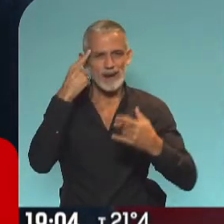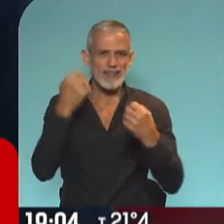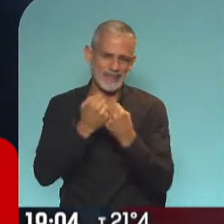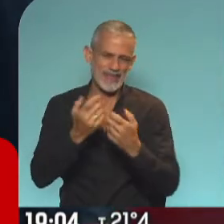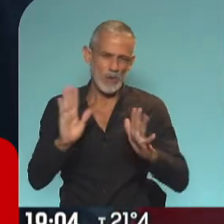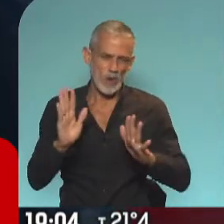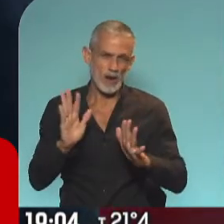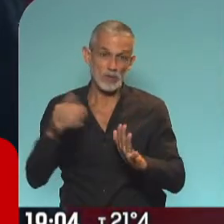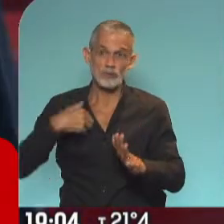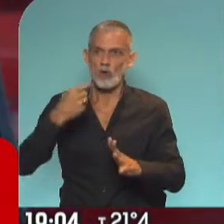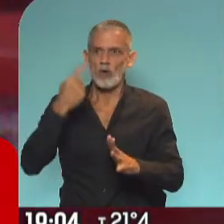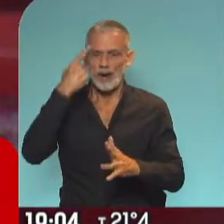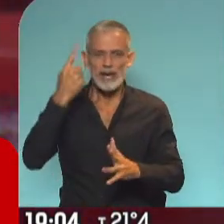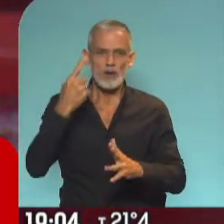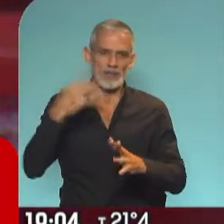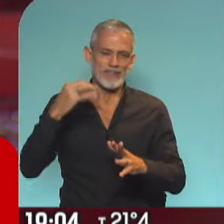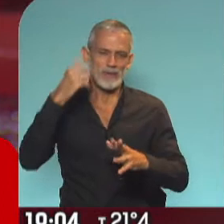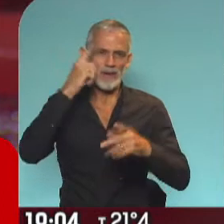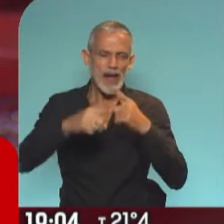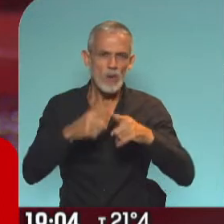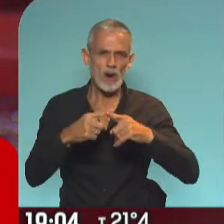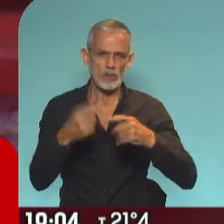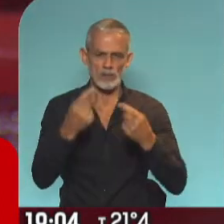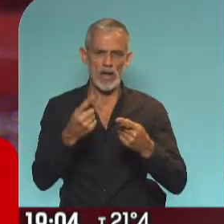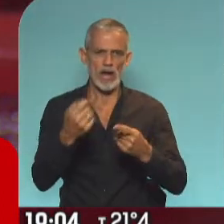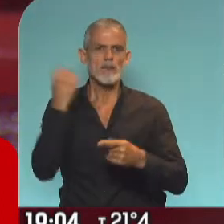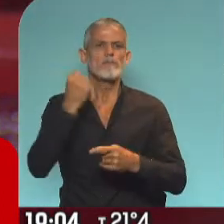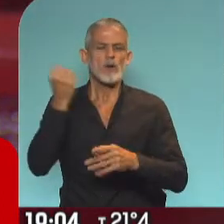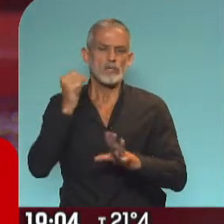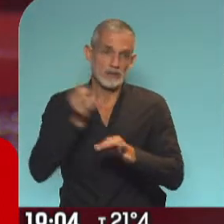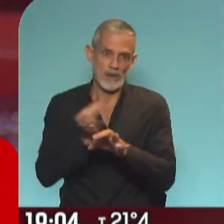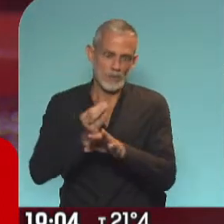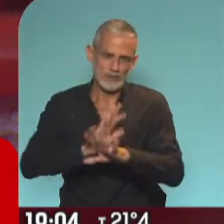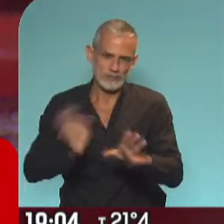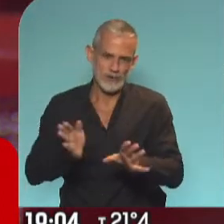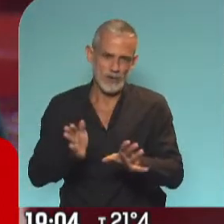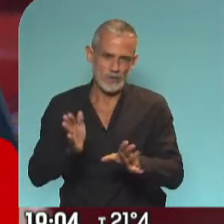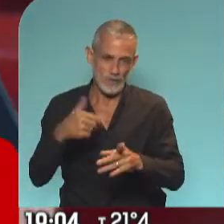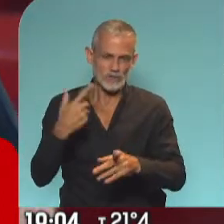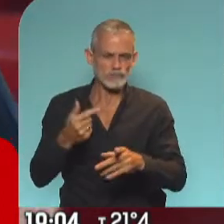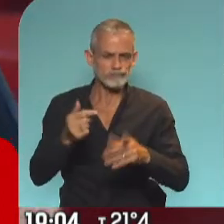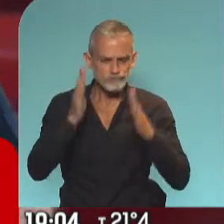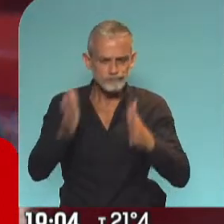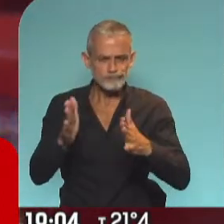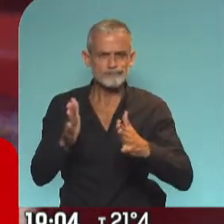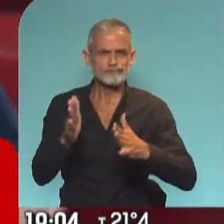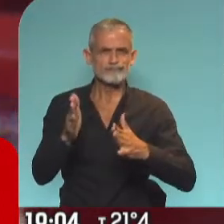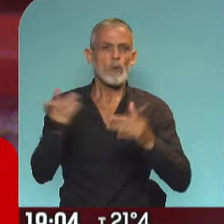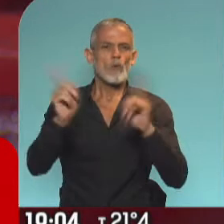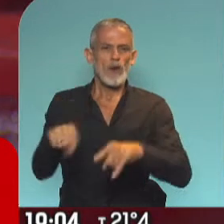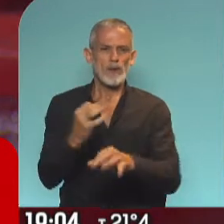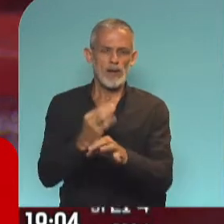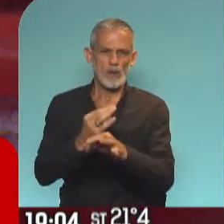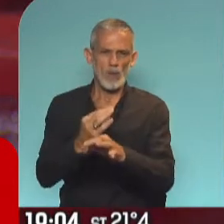Yo asumo que debiera haber un consenso en la prioridad que hay que darle a la educación. Para nosotros no hay nada más importante, por eso es que enfatizamos tanto la necesidad de retomar las